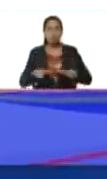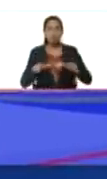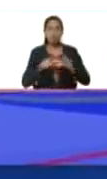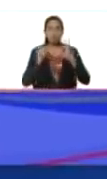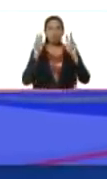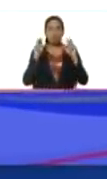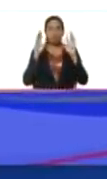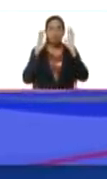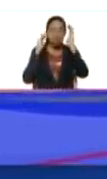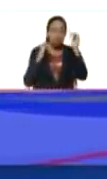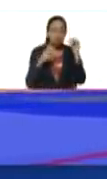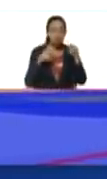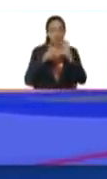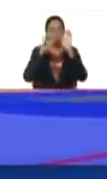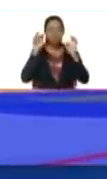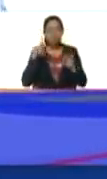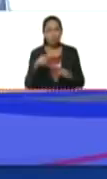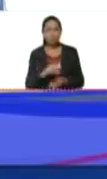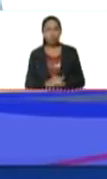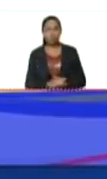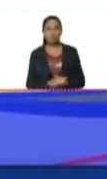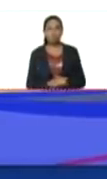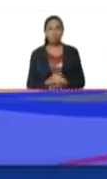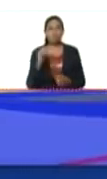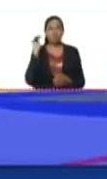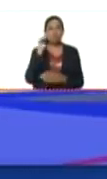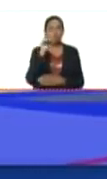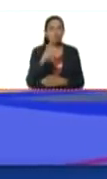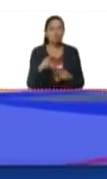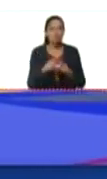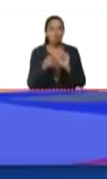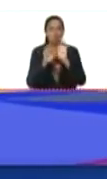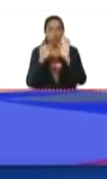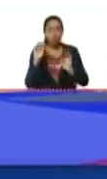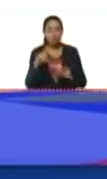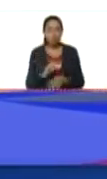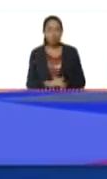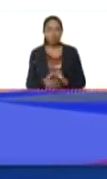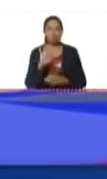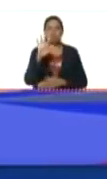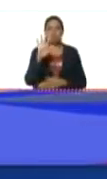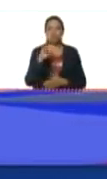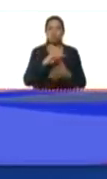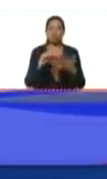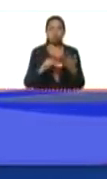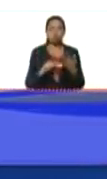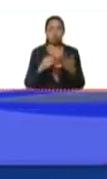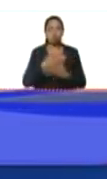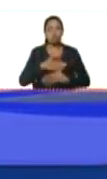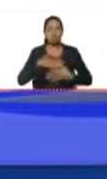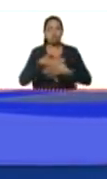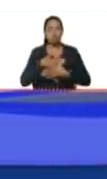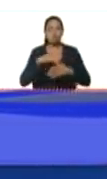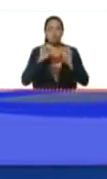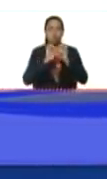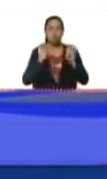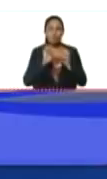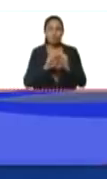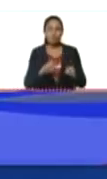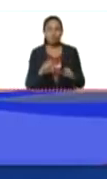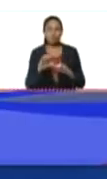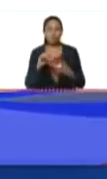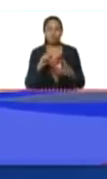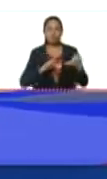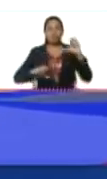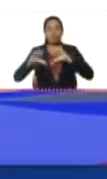atender esa migración. Pero tiene que ir más allá de eso. Y tenemos 5 prioridades en el plan de calidad educativa. Las ciencias básicas. Empezamos el